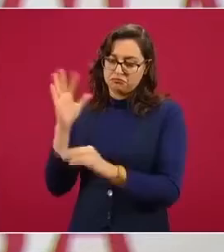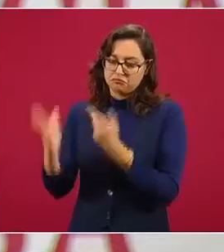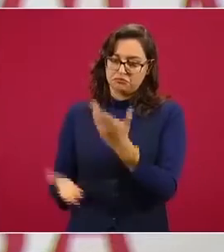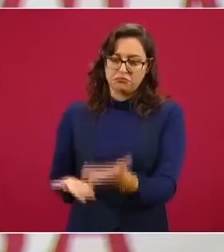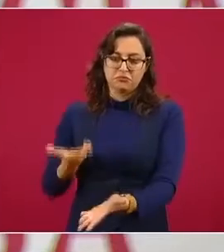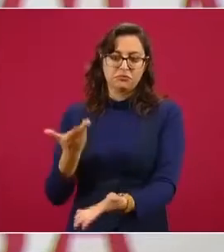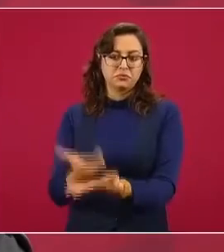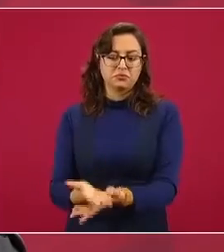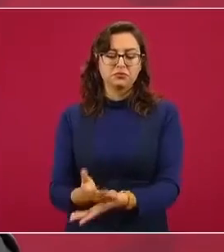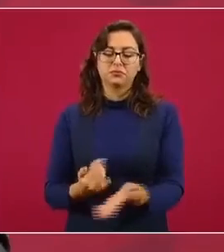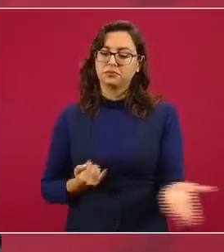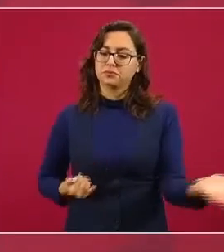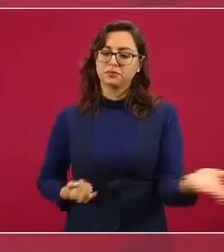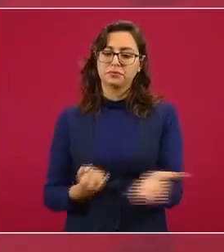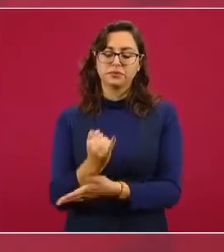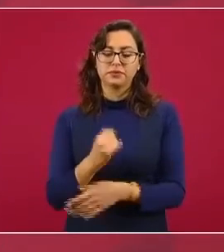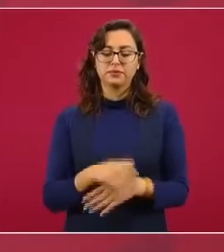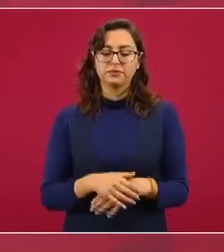federativa, y así lo resolvieron.